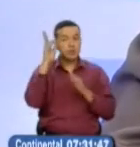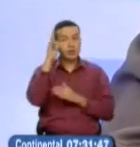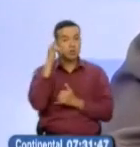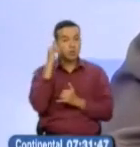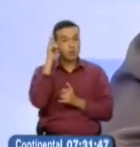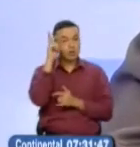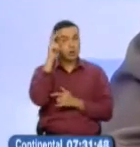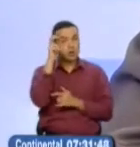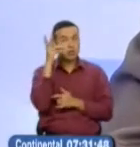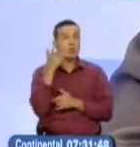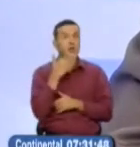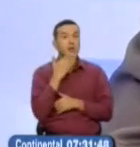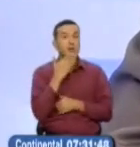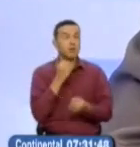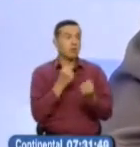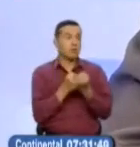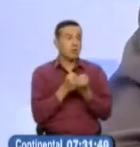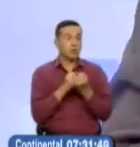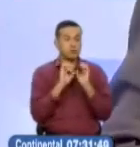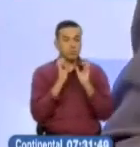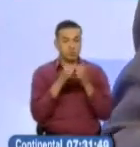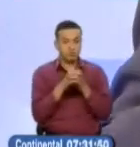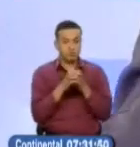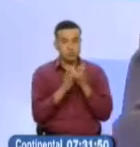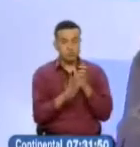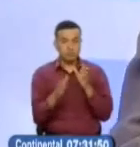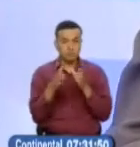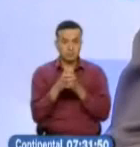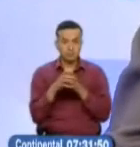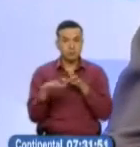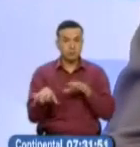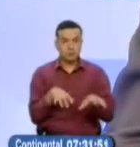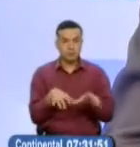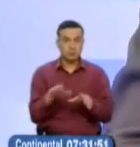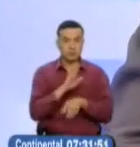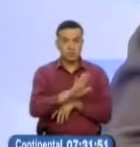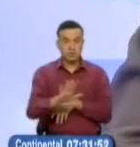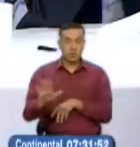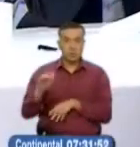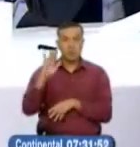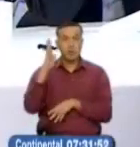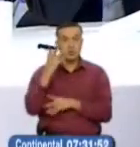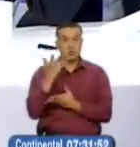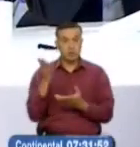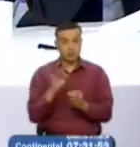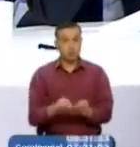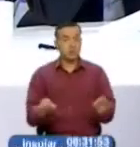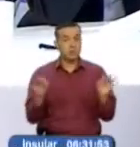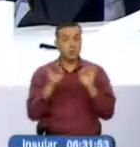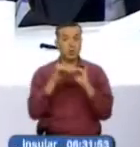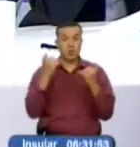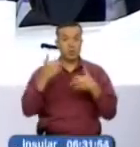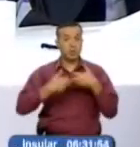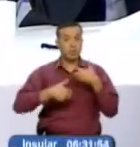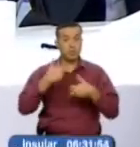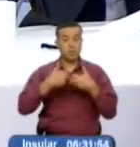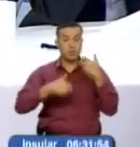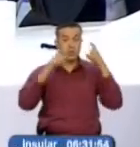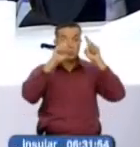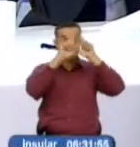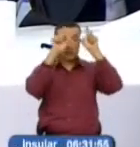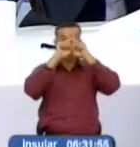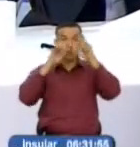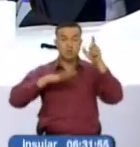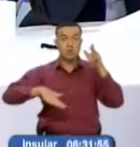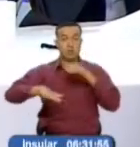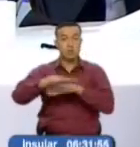que no basta con apoyar un sector que es más activo que los otros Yo creo que el gran problema del sector empresarial